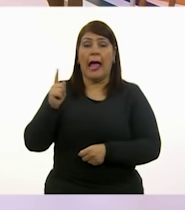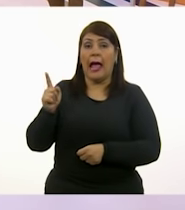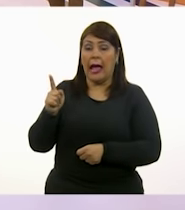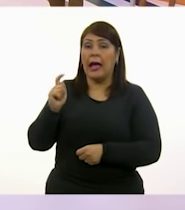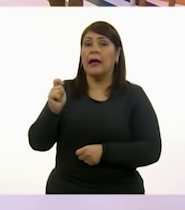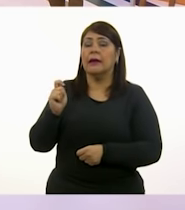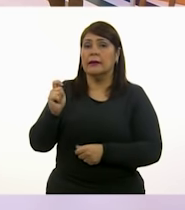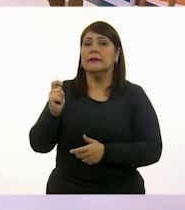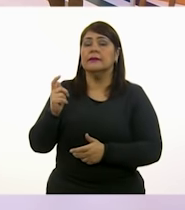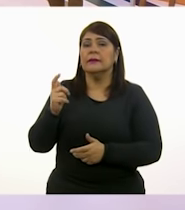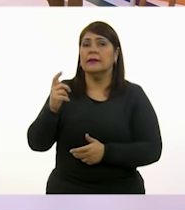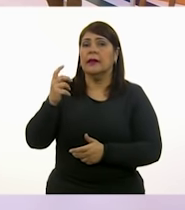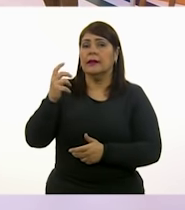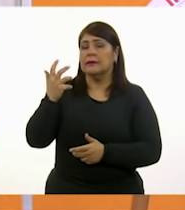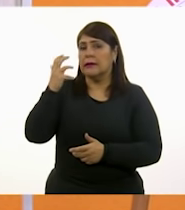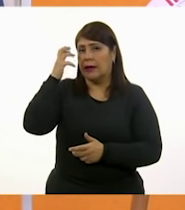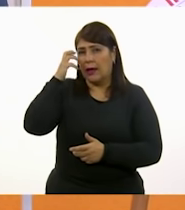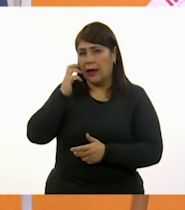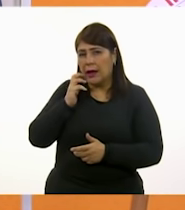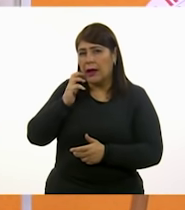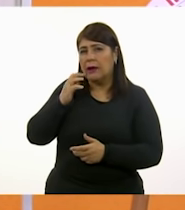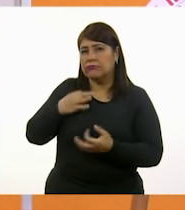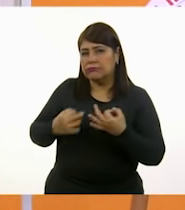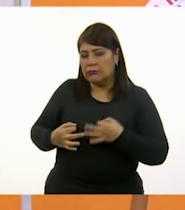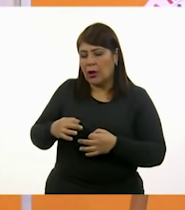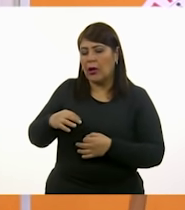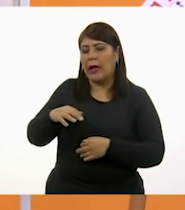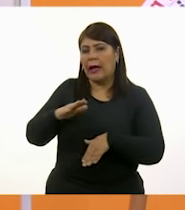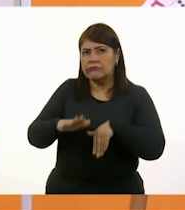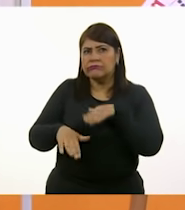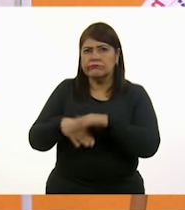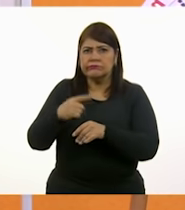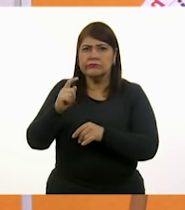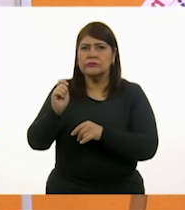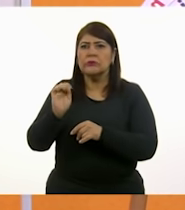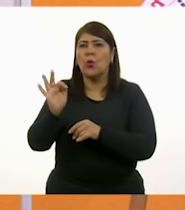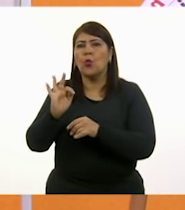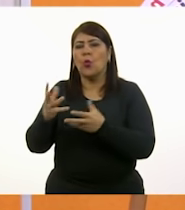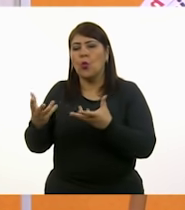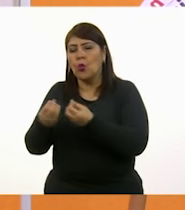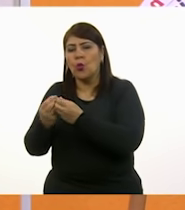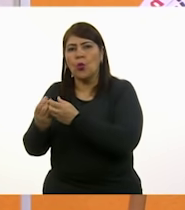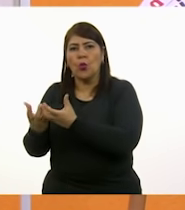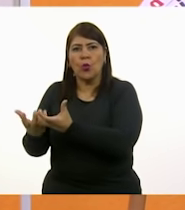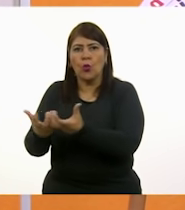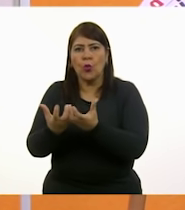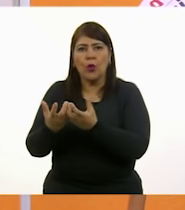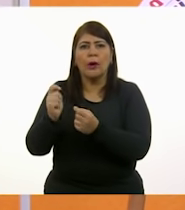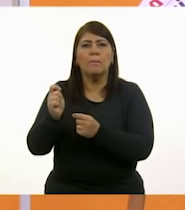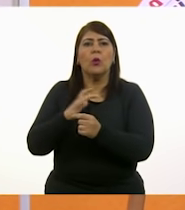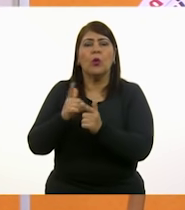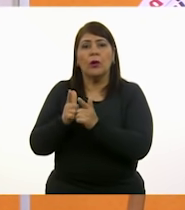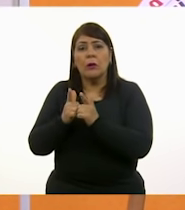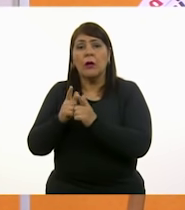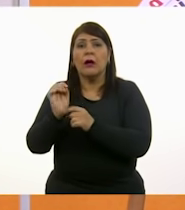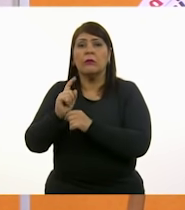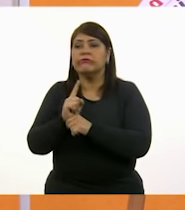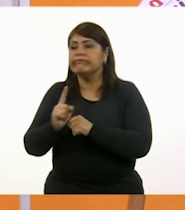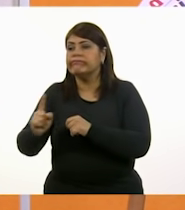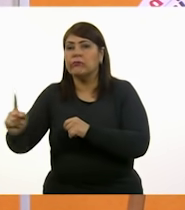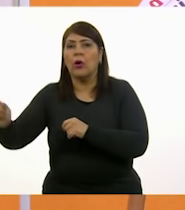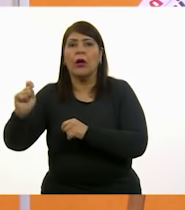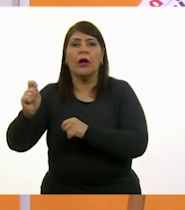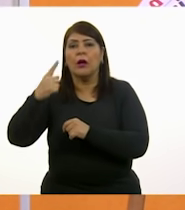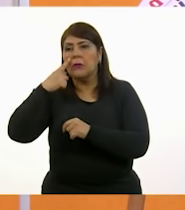porque digamos que va con un grupo y su familia se perdió Y entonces él los anda buscando y se anda moviendo por todas